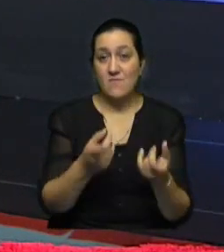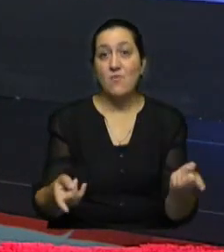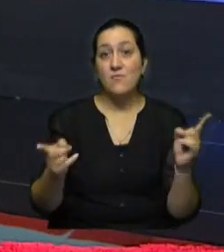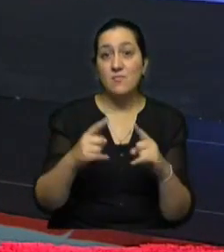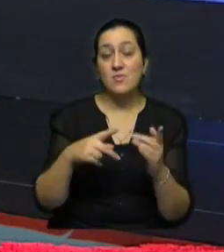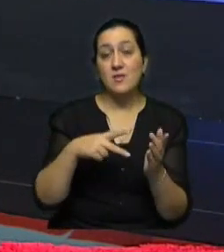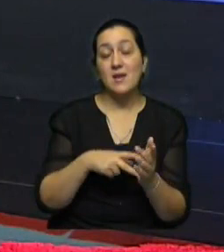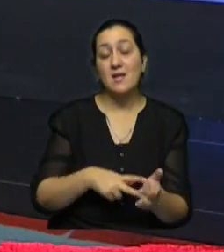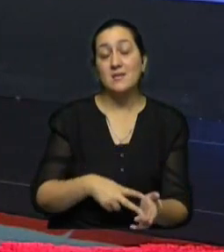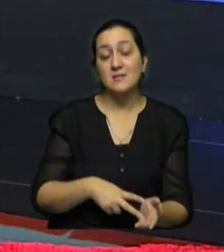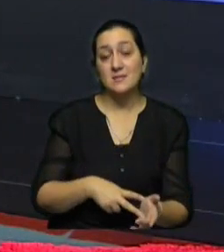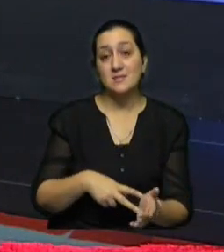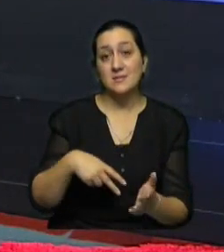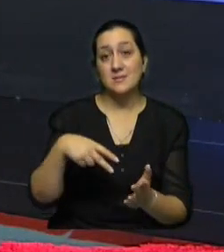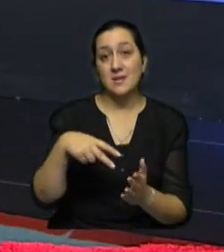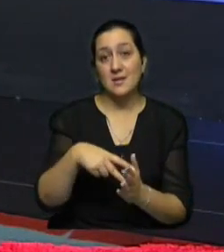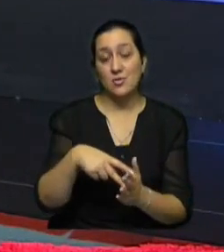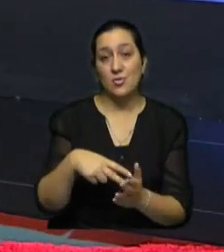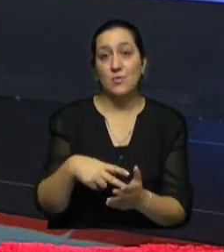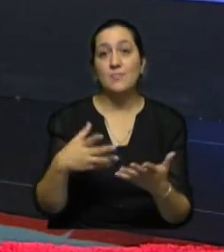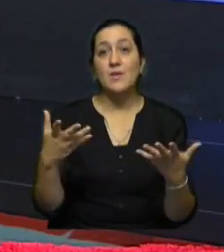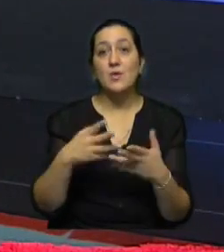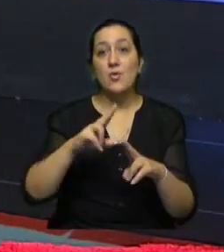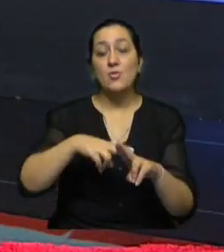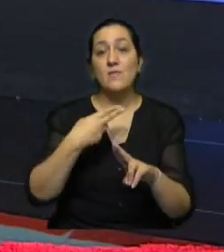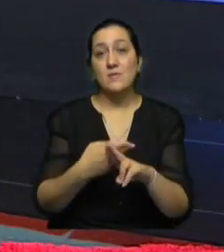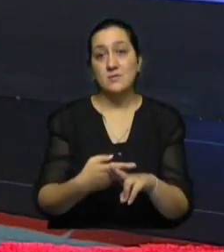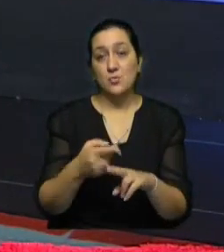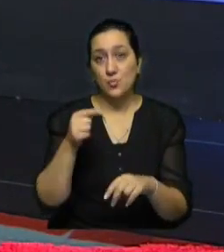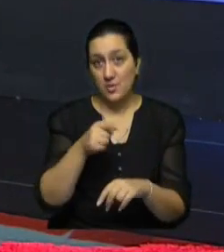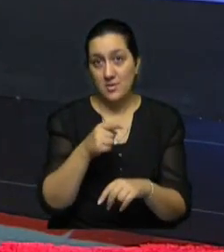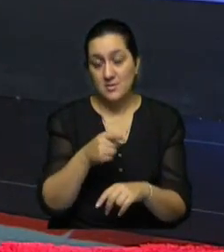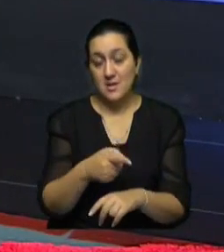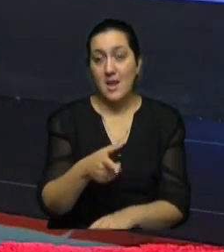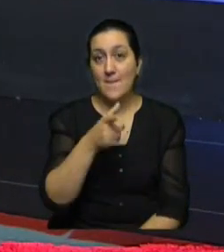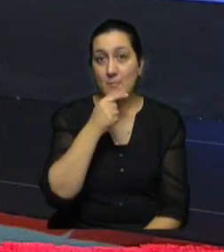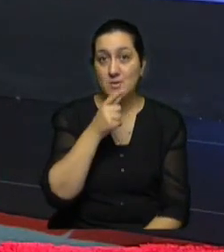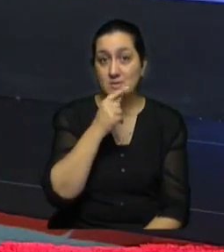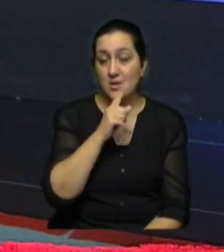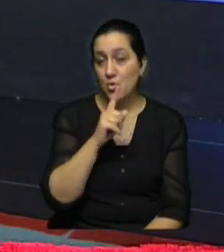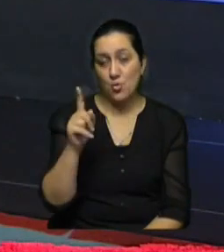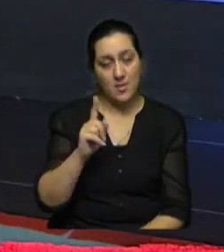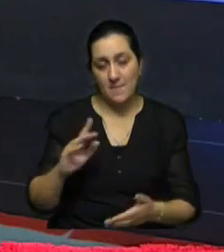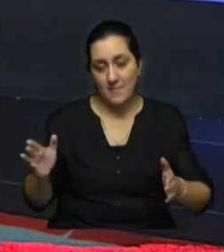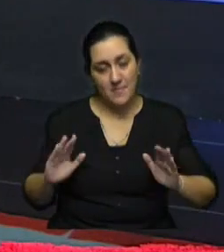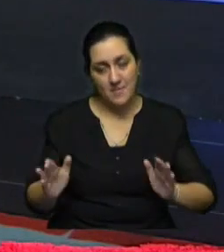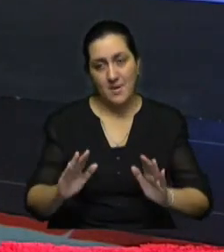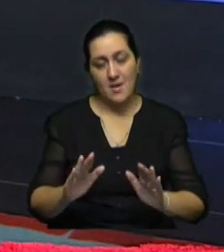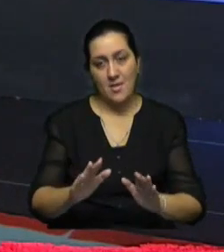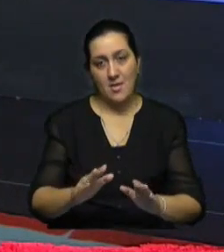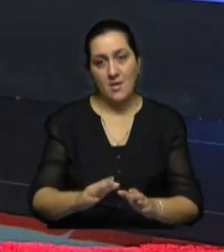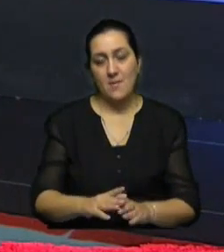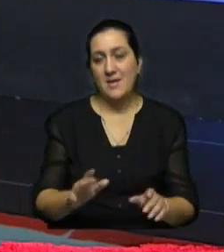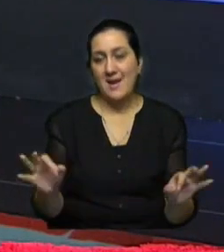No. Buenos días, volvimos de Daimán. Ahora otra vez con ustedes. La policía no está preparada ni para hacer un